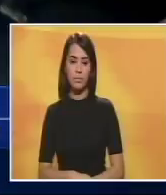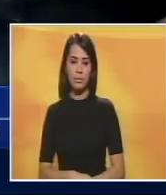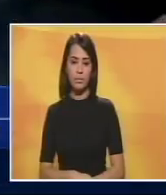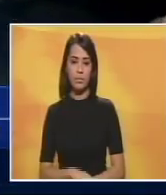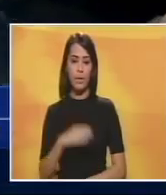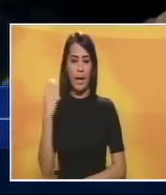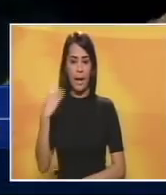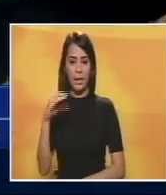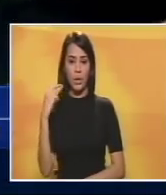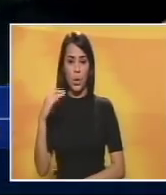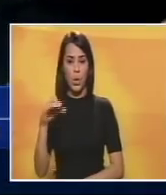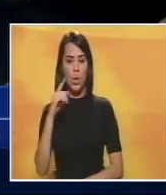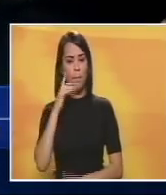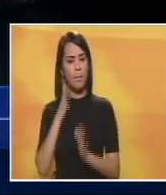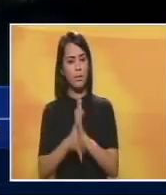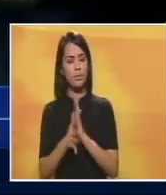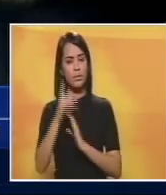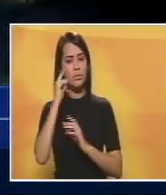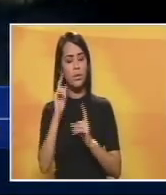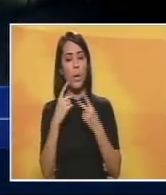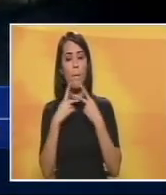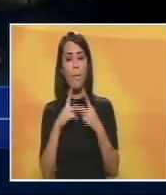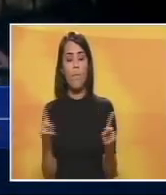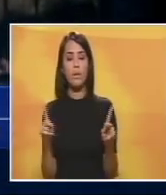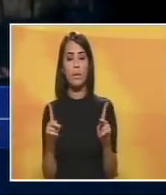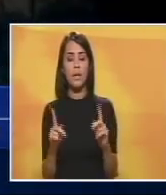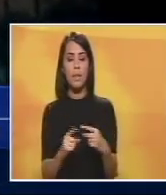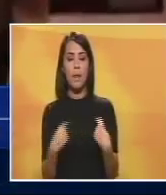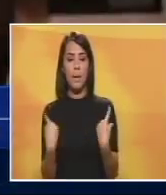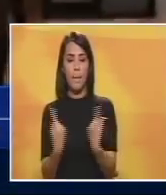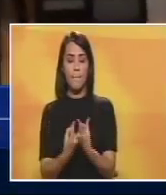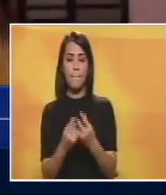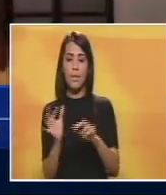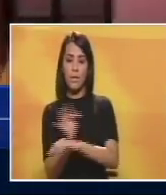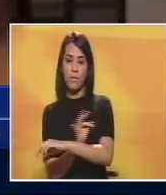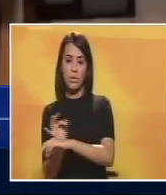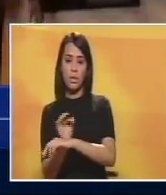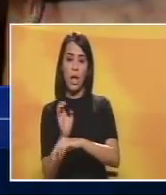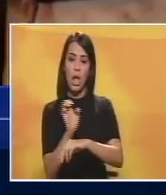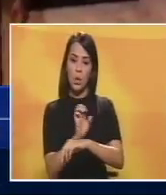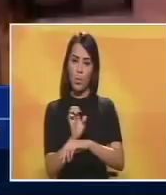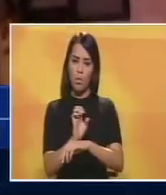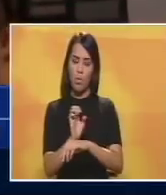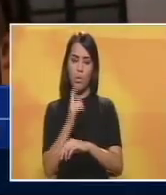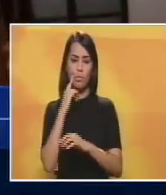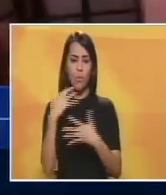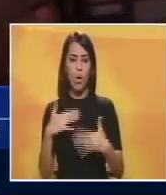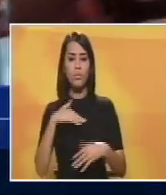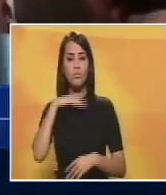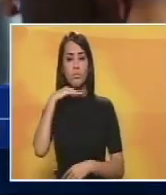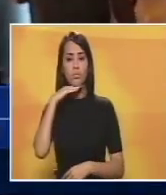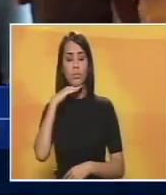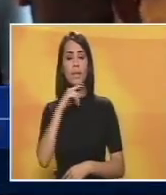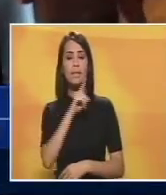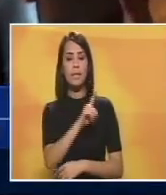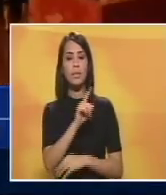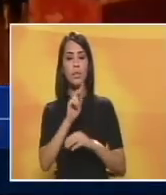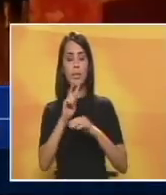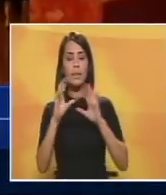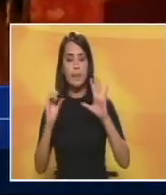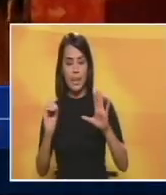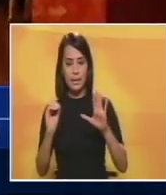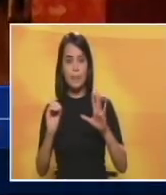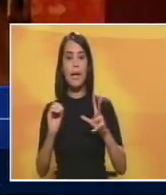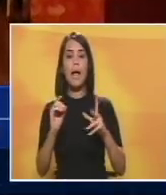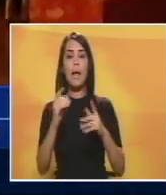En Colombia fue decretada la calamidad pública en el municipio de Mocoa, fronterizo con Ecuador, por inundaciones que ya han afectado 170 viviendas